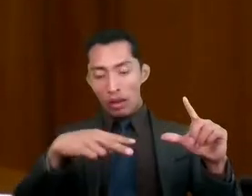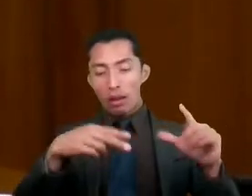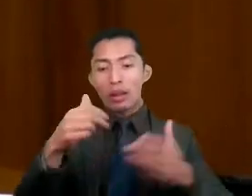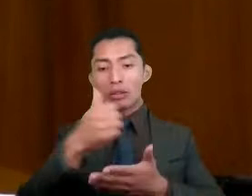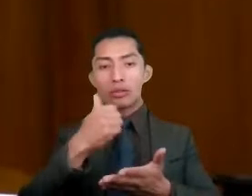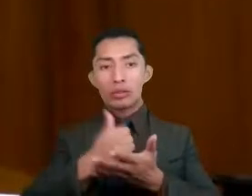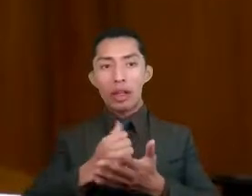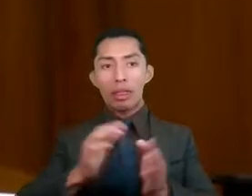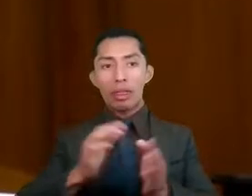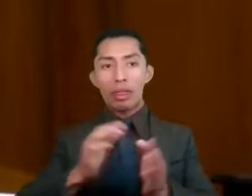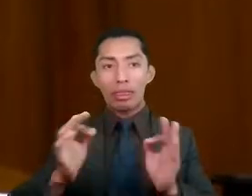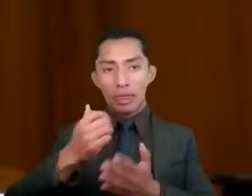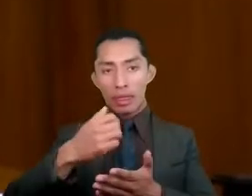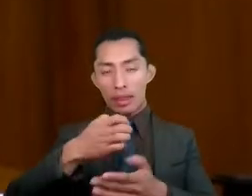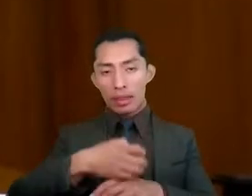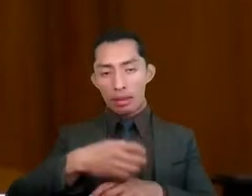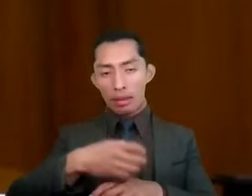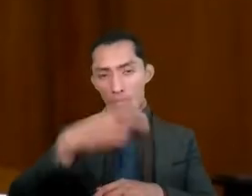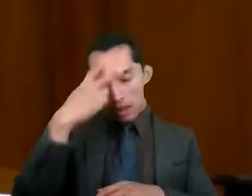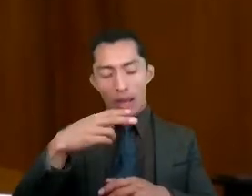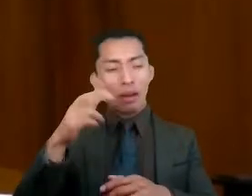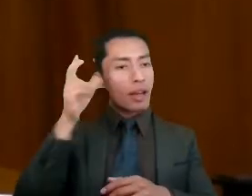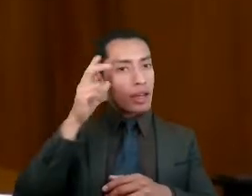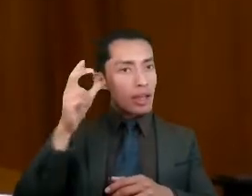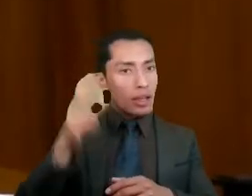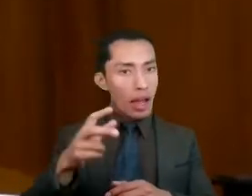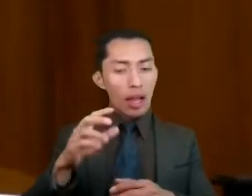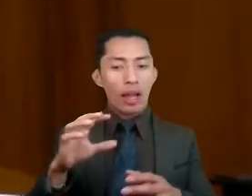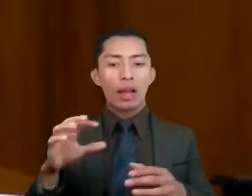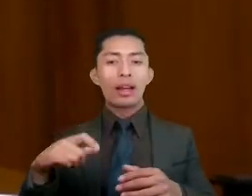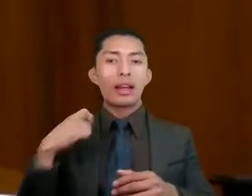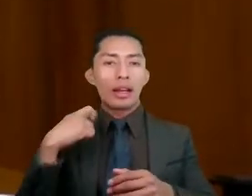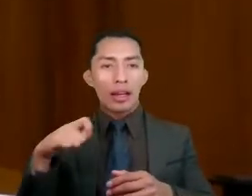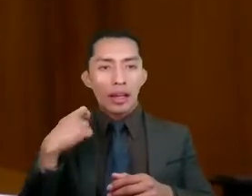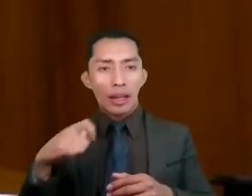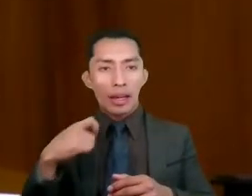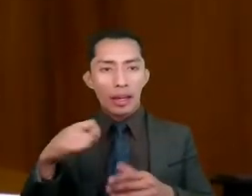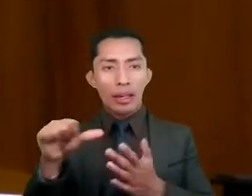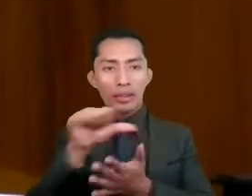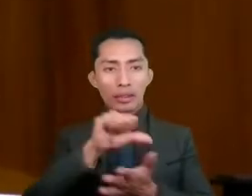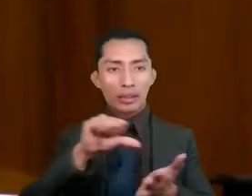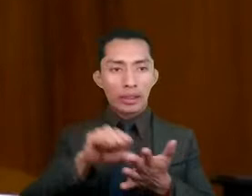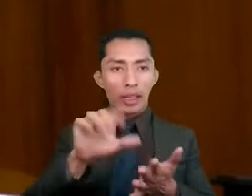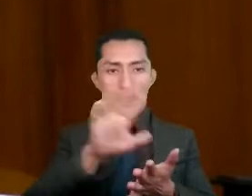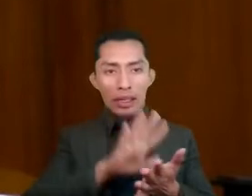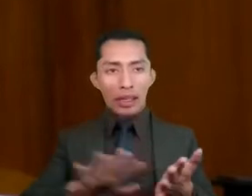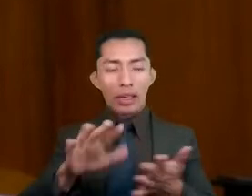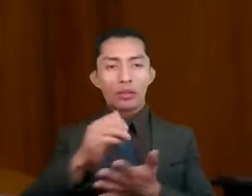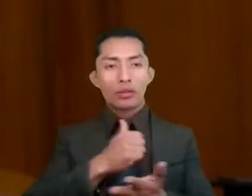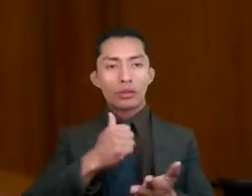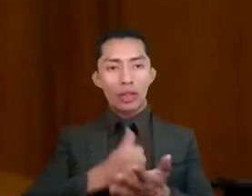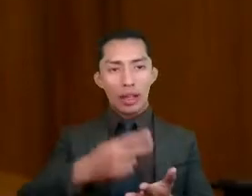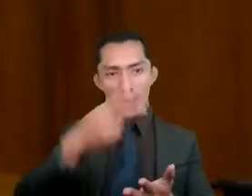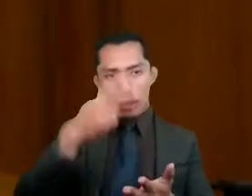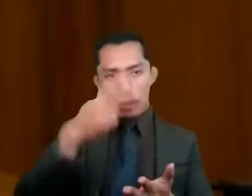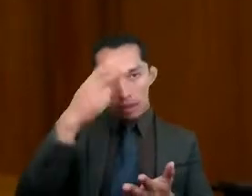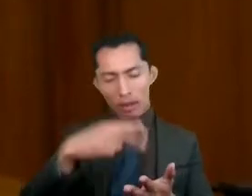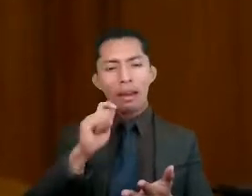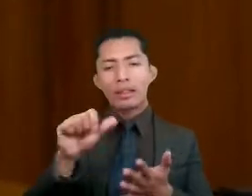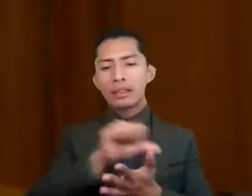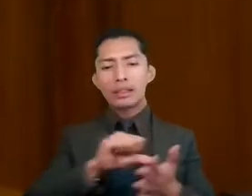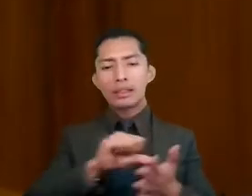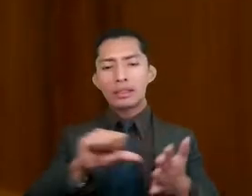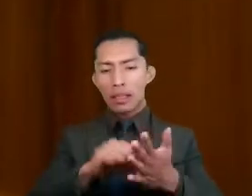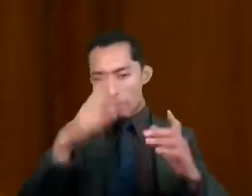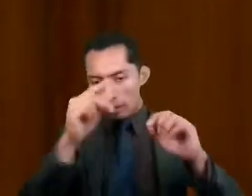México, ligados al estado de Hidalgo, ligados al estado de Querétaro, ligados al estado, a la Ciudad de México, pues indiscutiblemente,